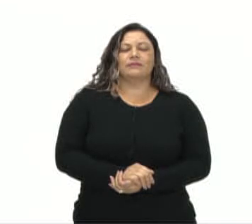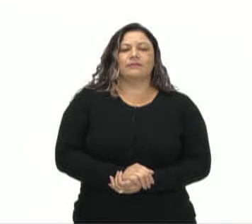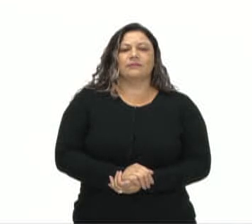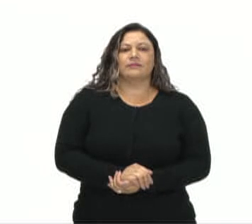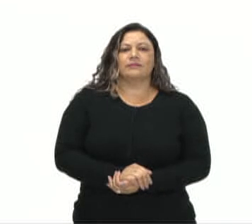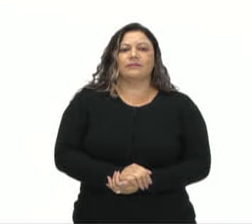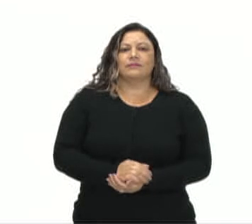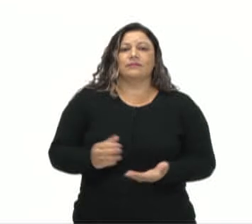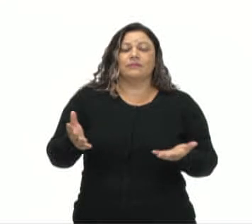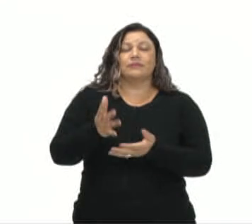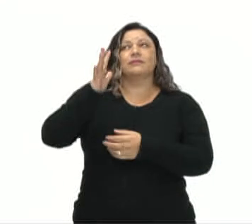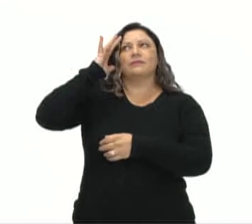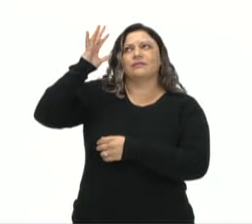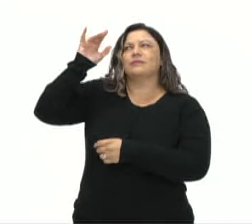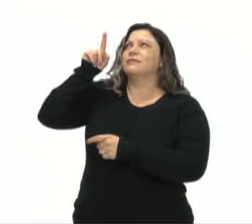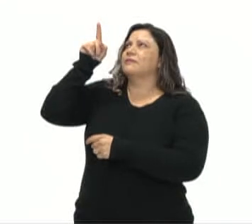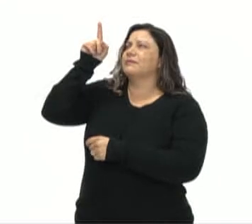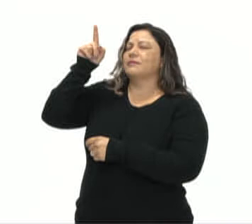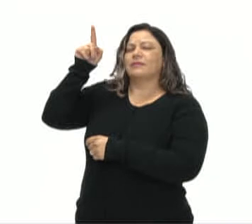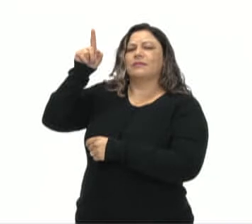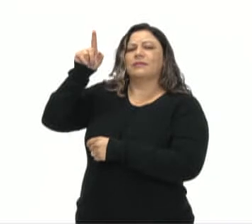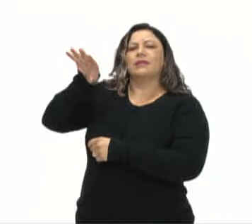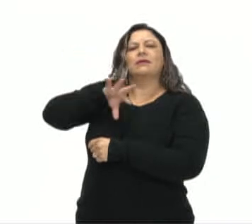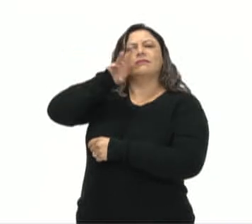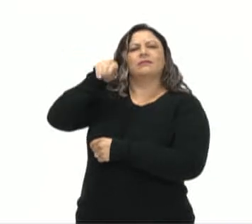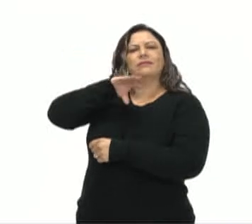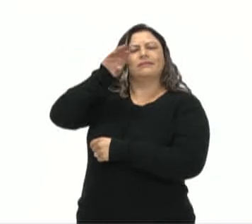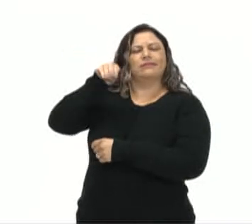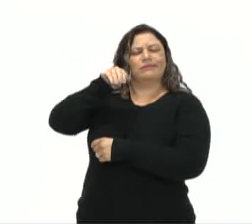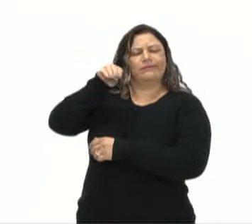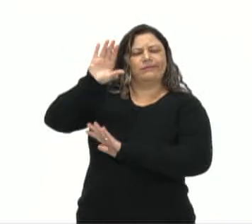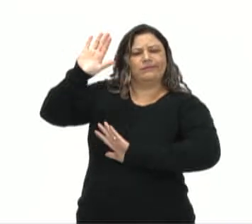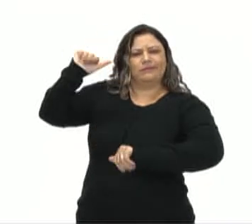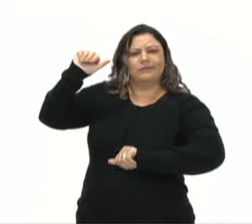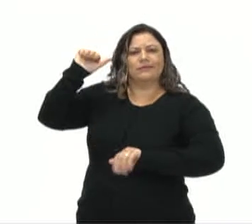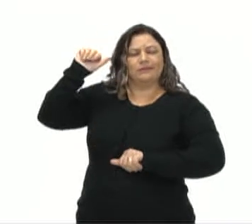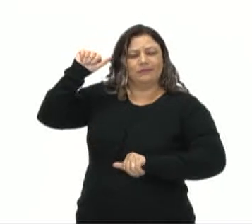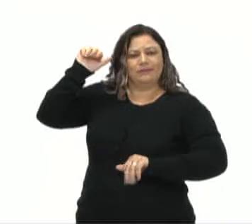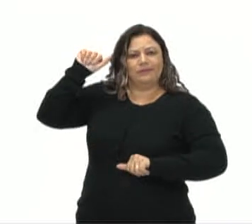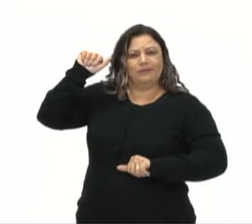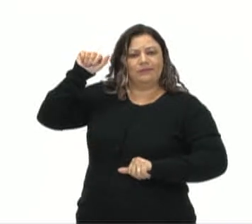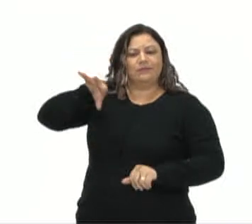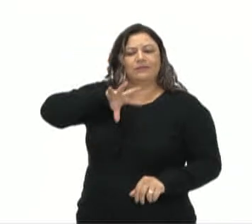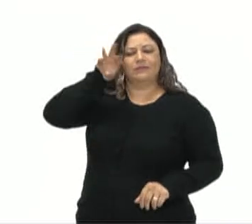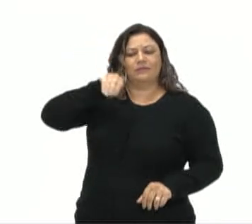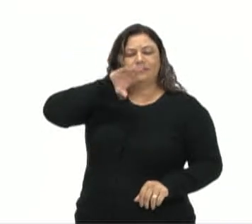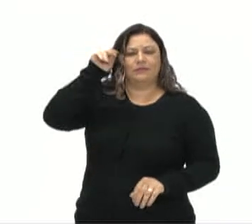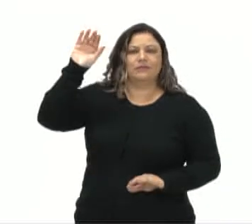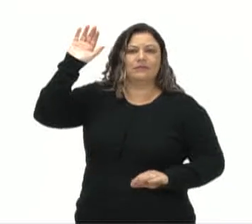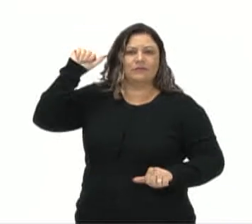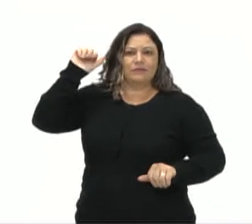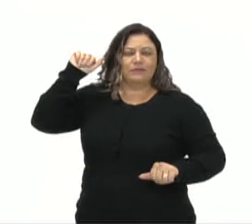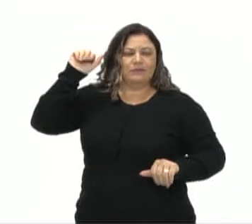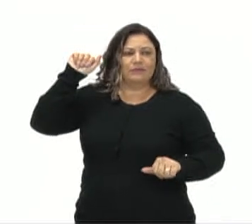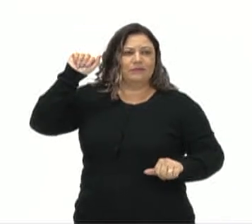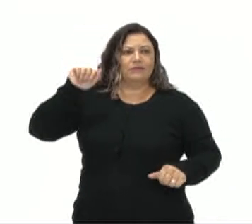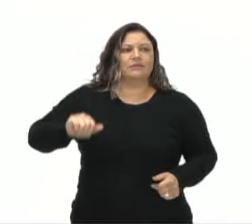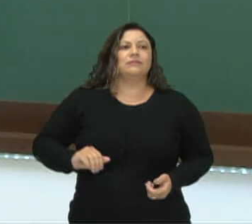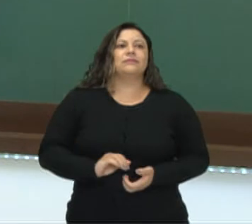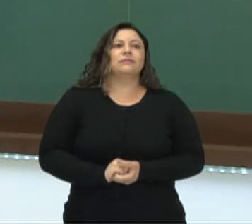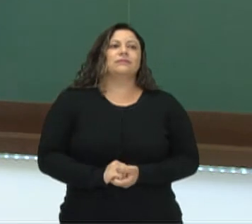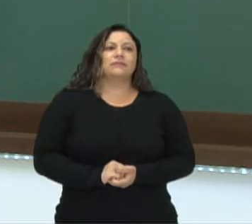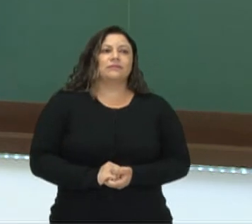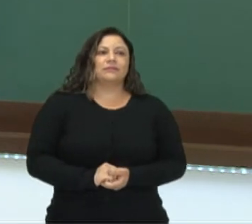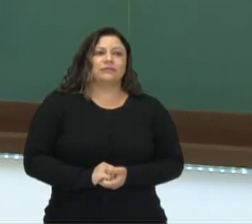¿Conoces a este romance, El Hada de las Pesas? ¿Eh? Kim